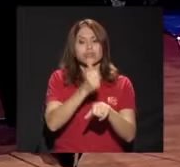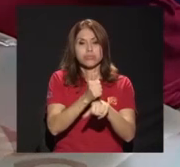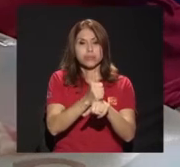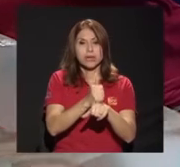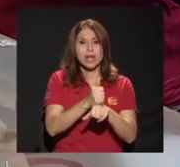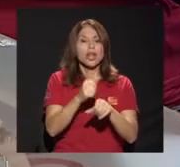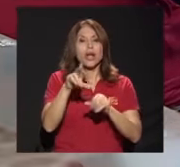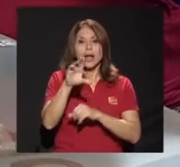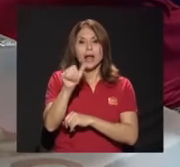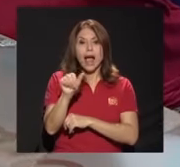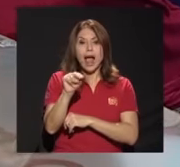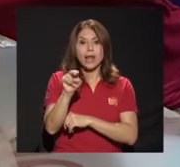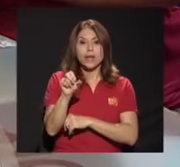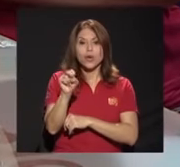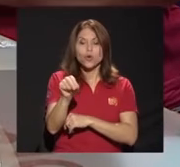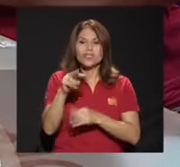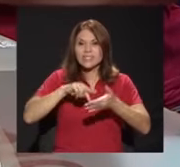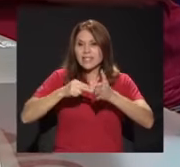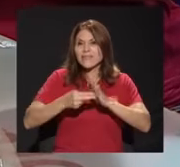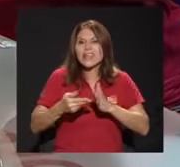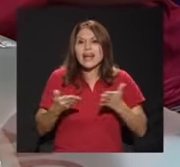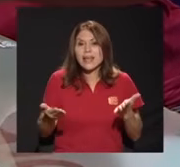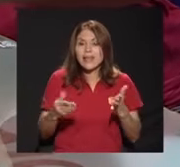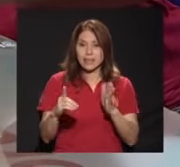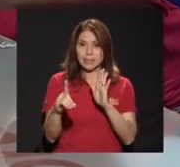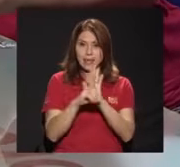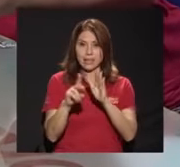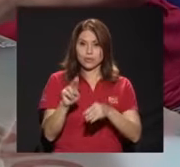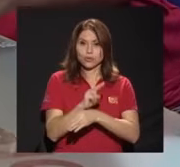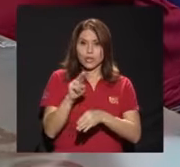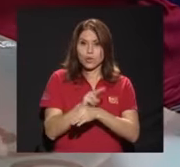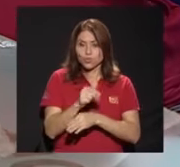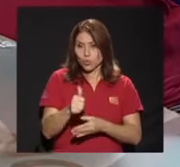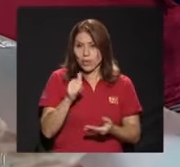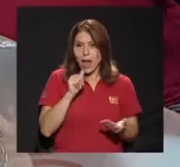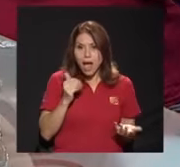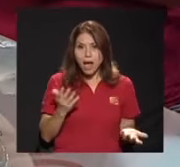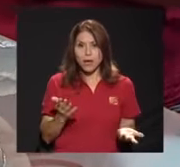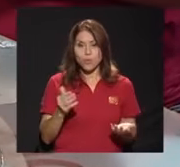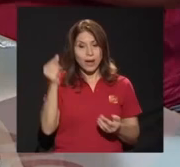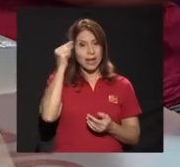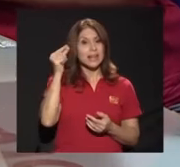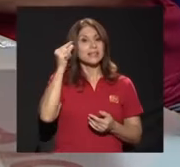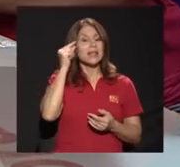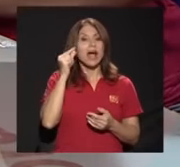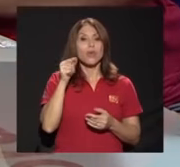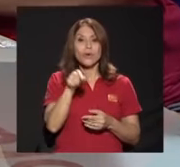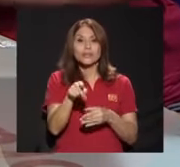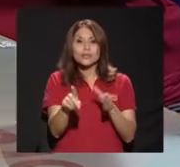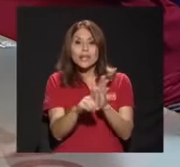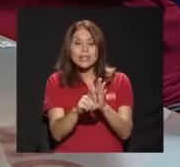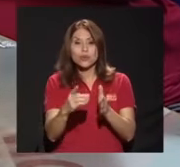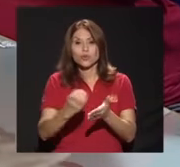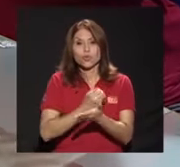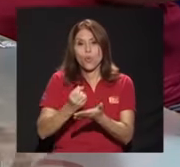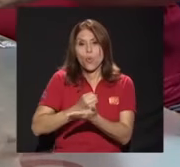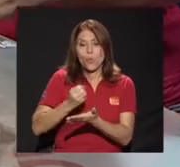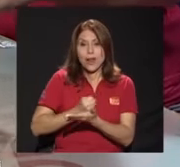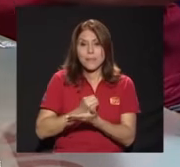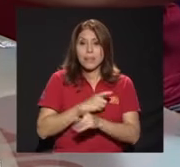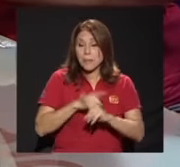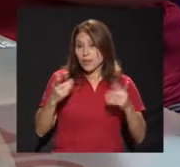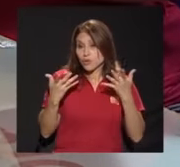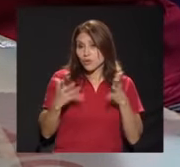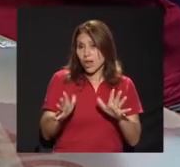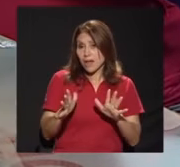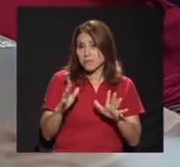los derechos de uso, ¿verdad? Que el Estado cobra. Pero ya tras varios